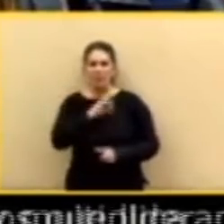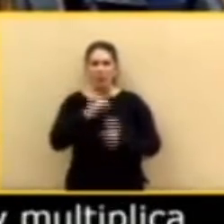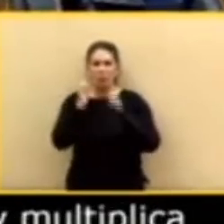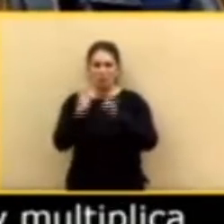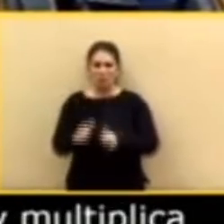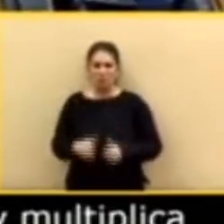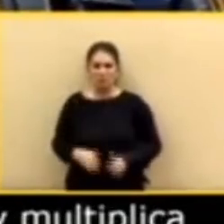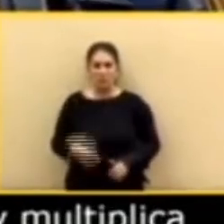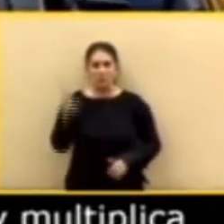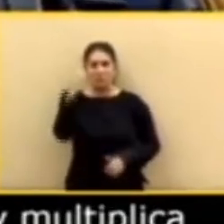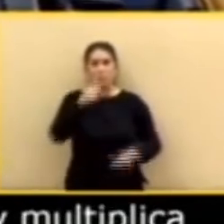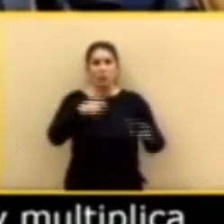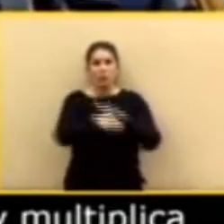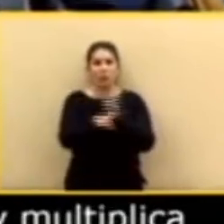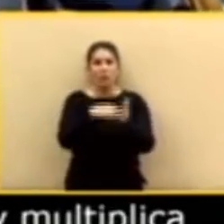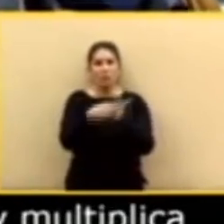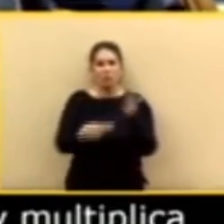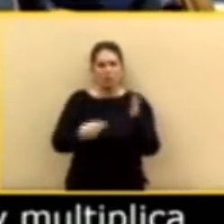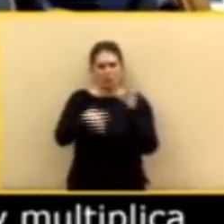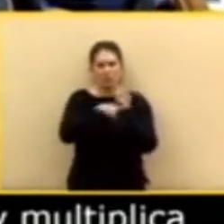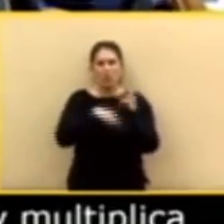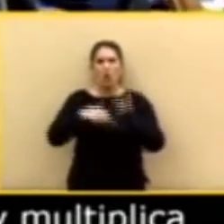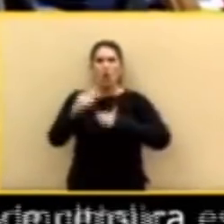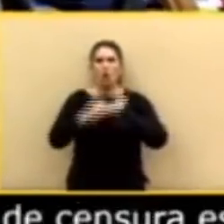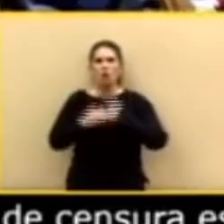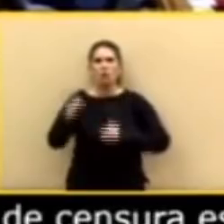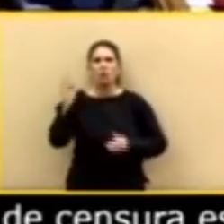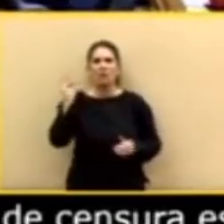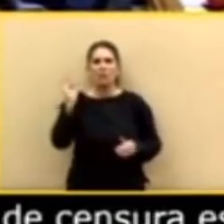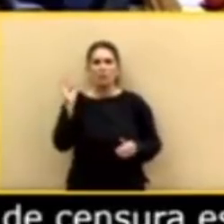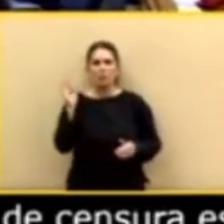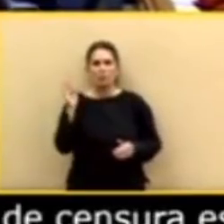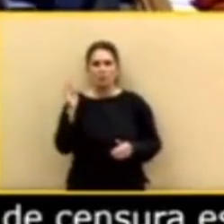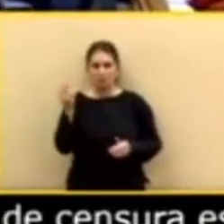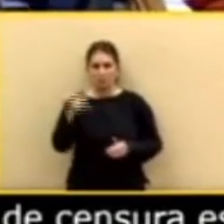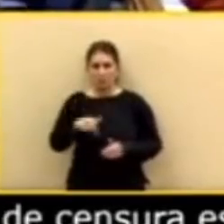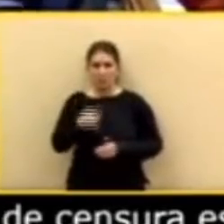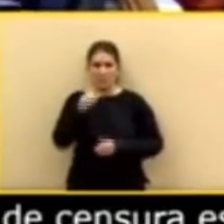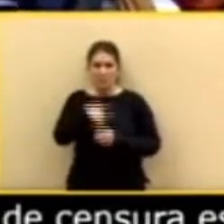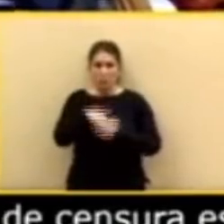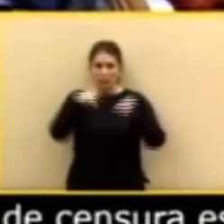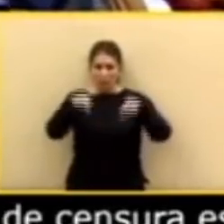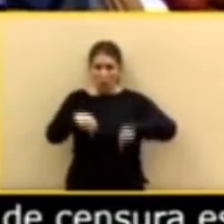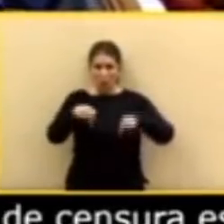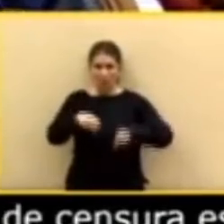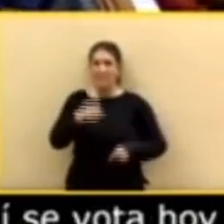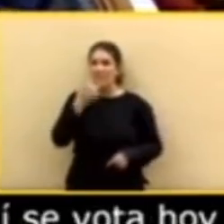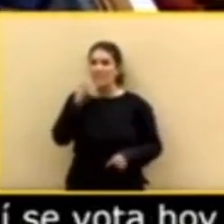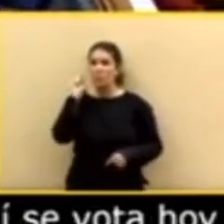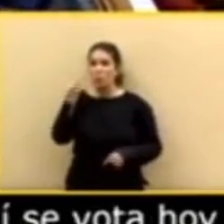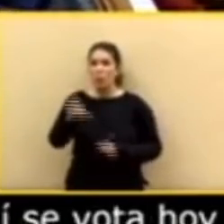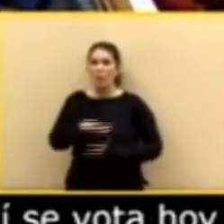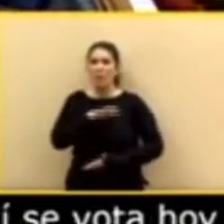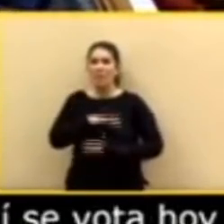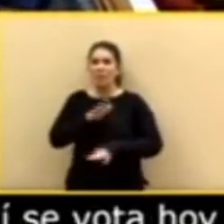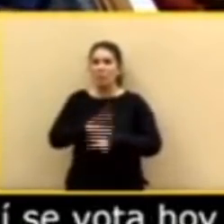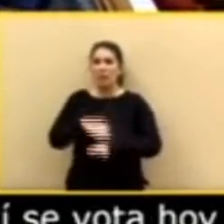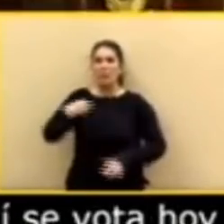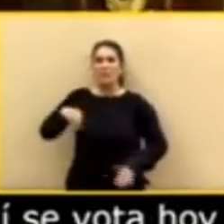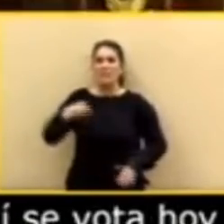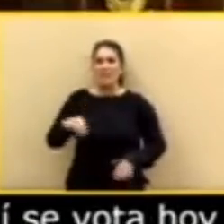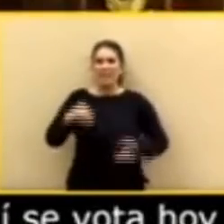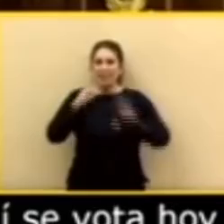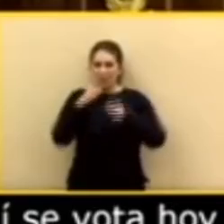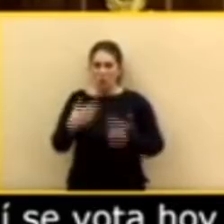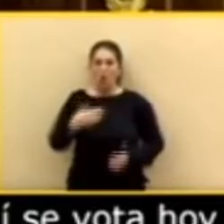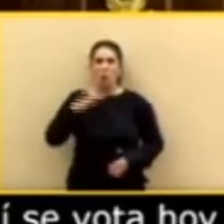significativamente sus posibilidades electorales? Me lo pones votando, Alejo. Y entonces es cuando viene una explicación que